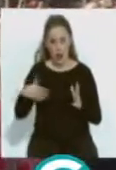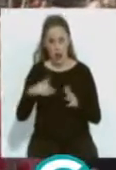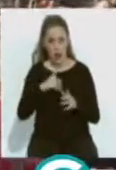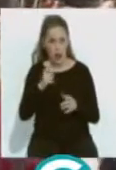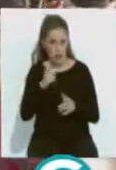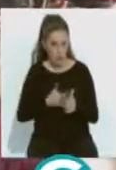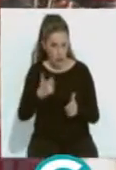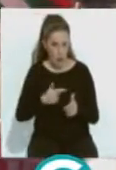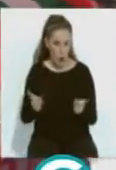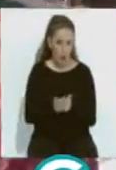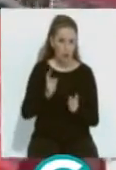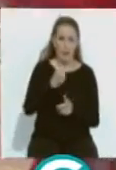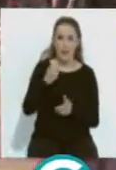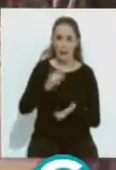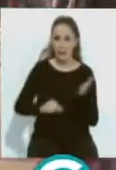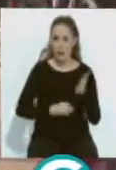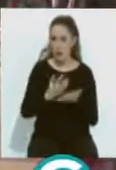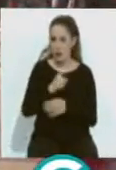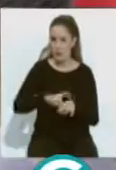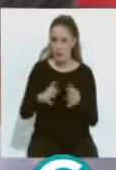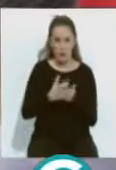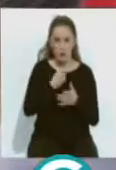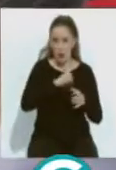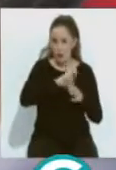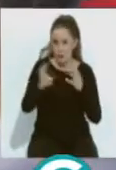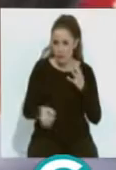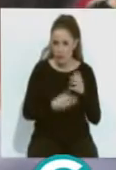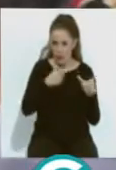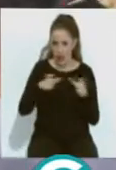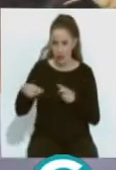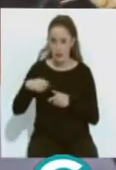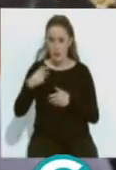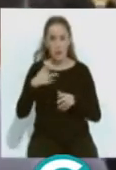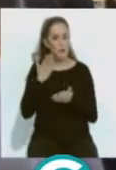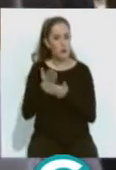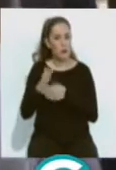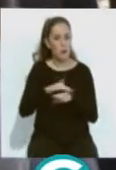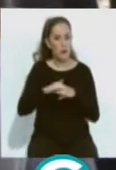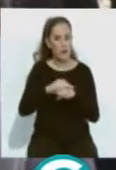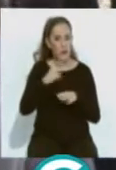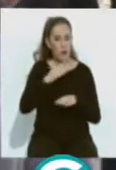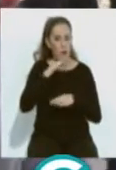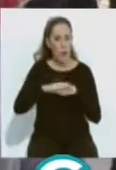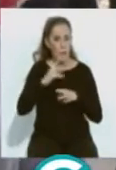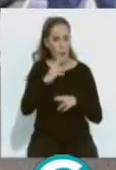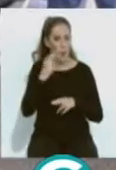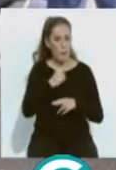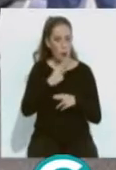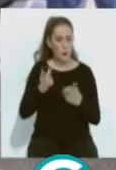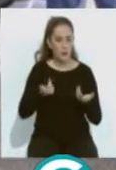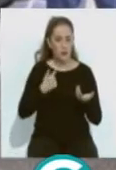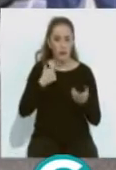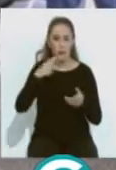corta, falta de contratación de todo tipo en todas las categorías. Solicitamos a la Administración que cumpla con los compromisos adquiridos con